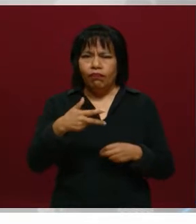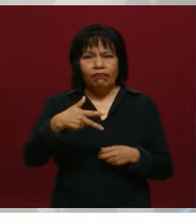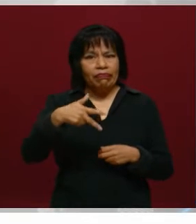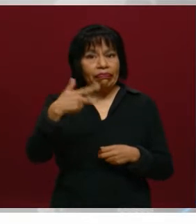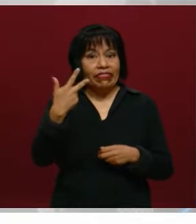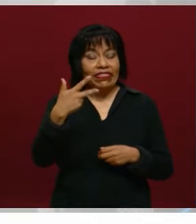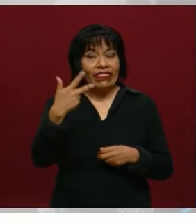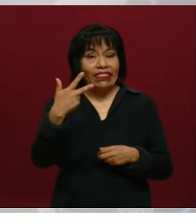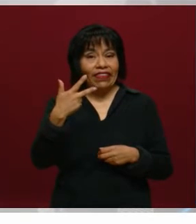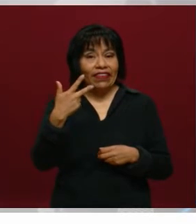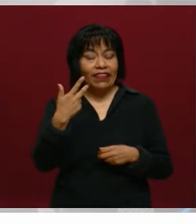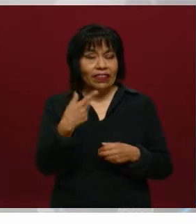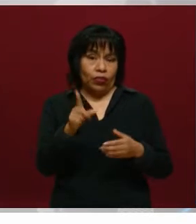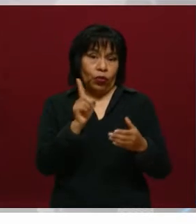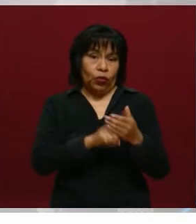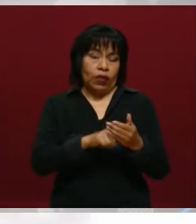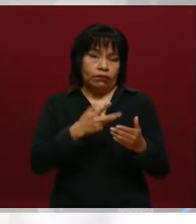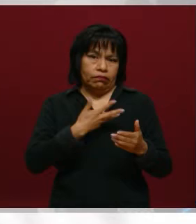cartillas